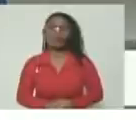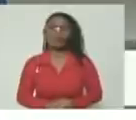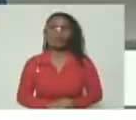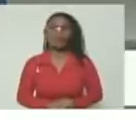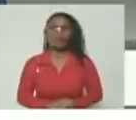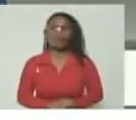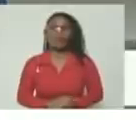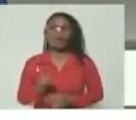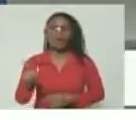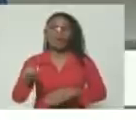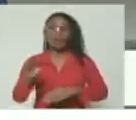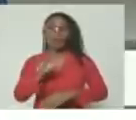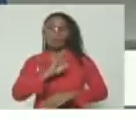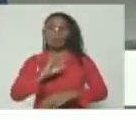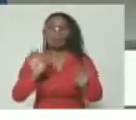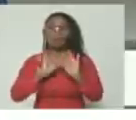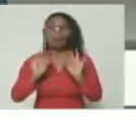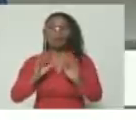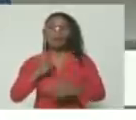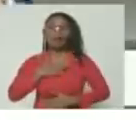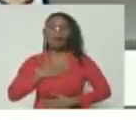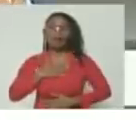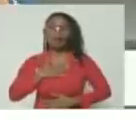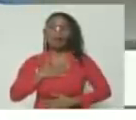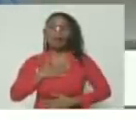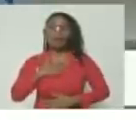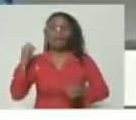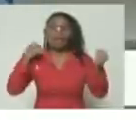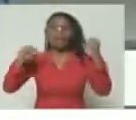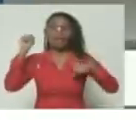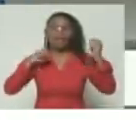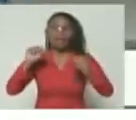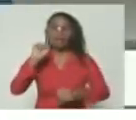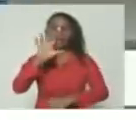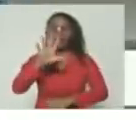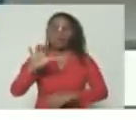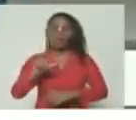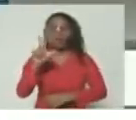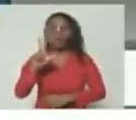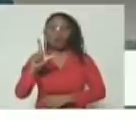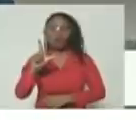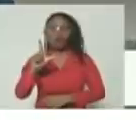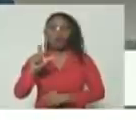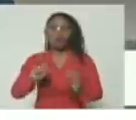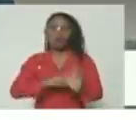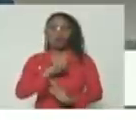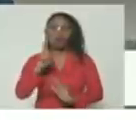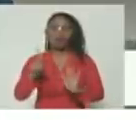Tenían preparado para mí un atentado desesperado el 5 de julio en pleno